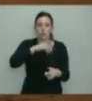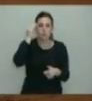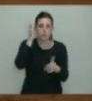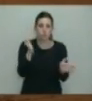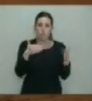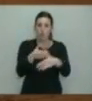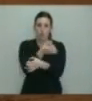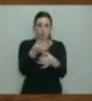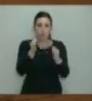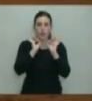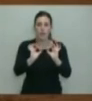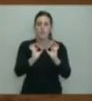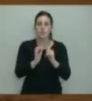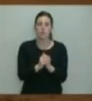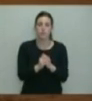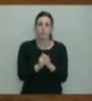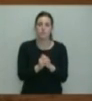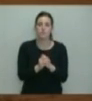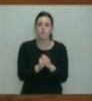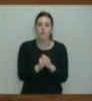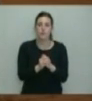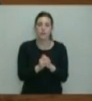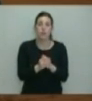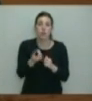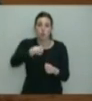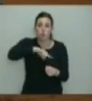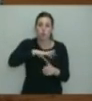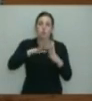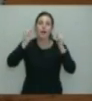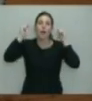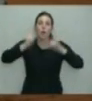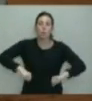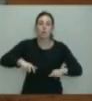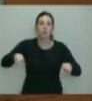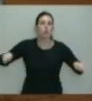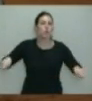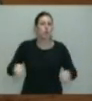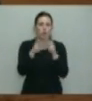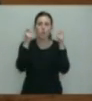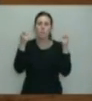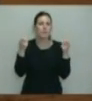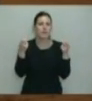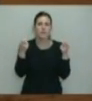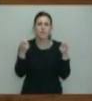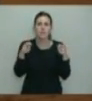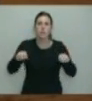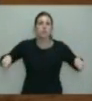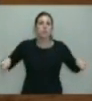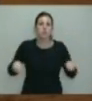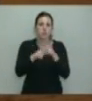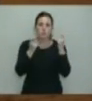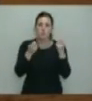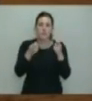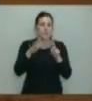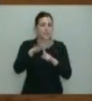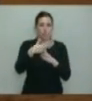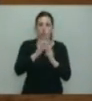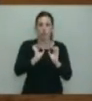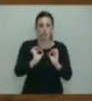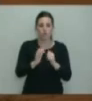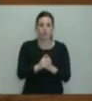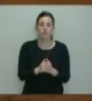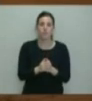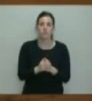adecuado. Y estamos de acuerdo en romper la segregación socioeconómica. Estamos de acuerdo en